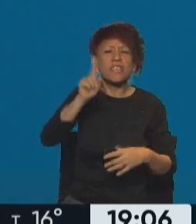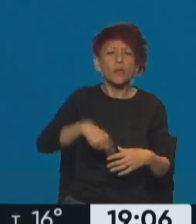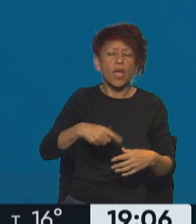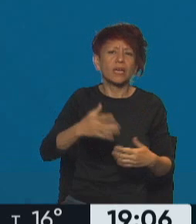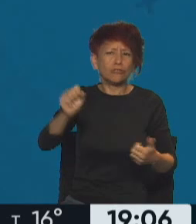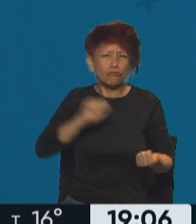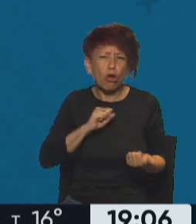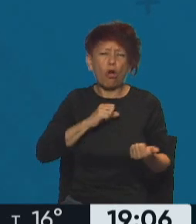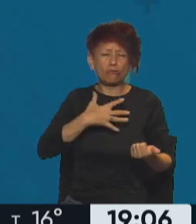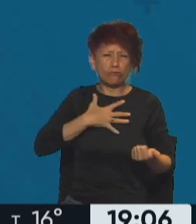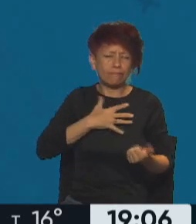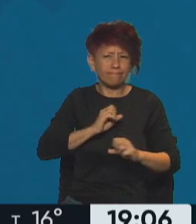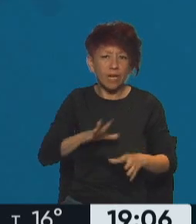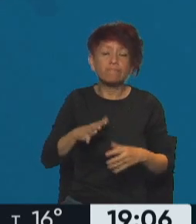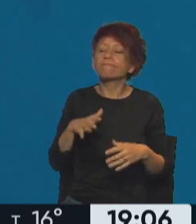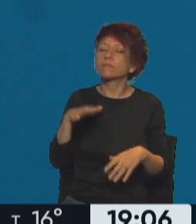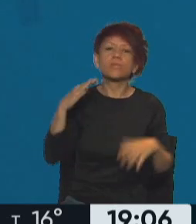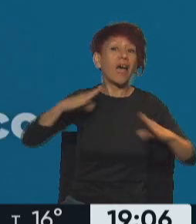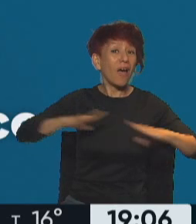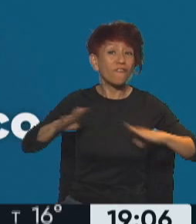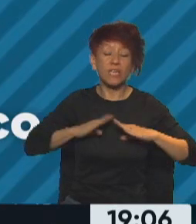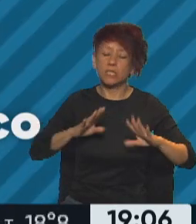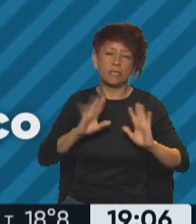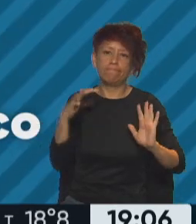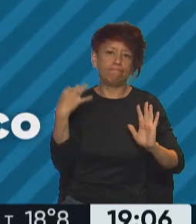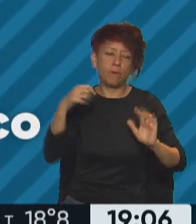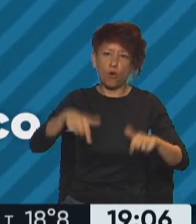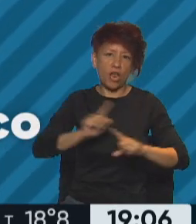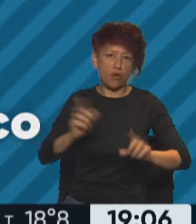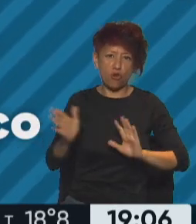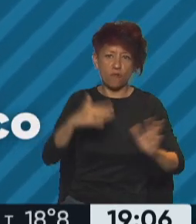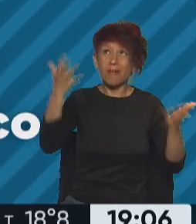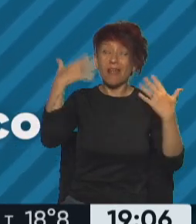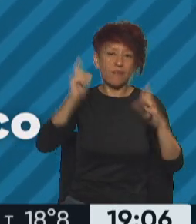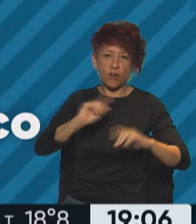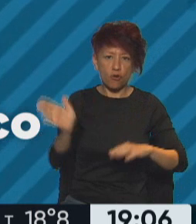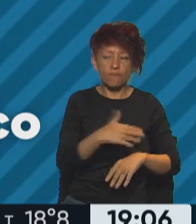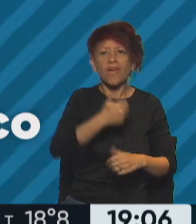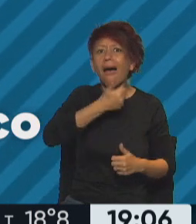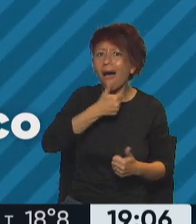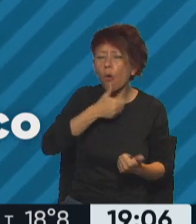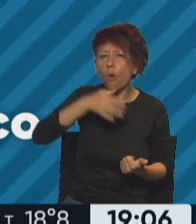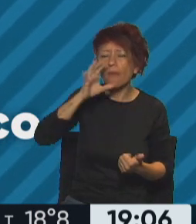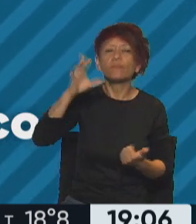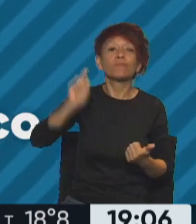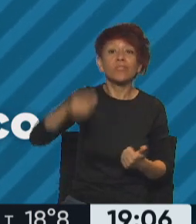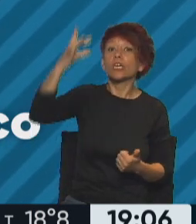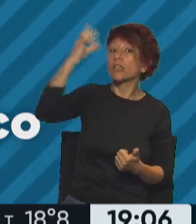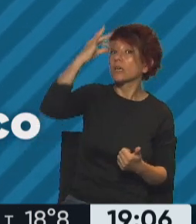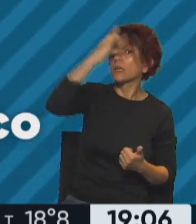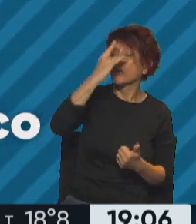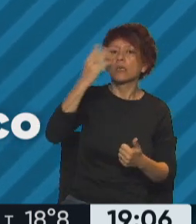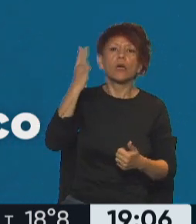broncoespasmo. Evitar actividades físicas al aire libre, hidratación con agua, uso de colirio, cuidar la